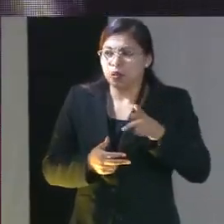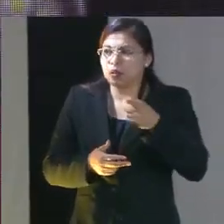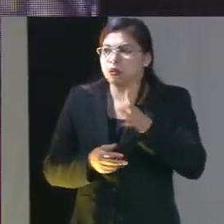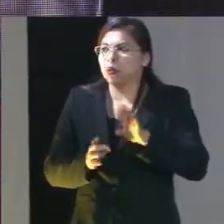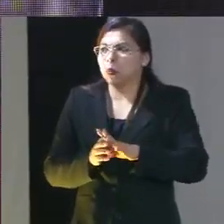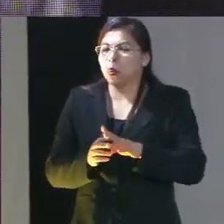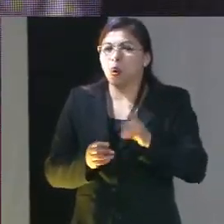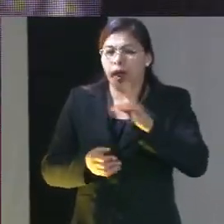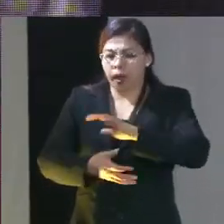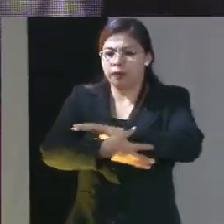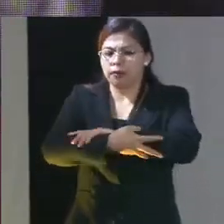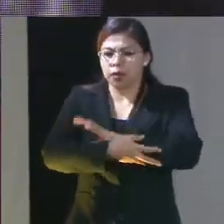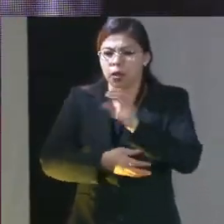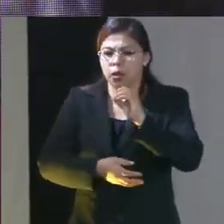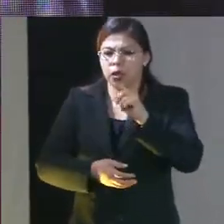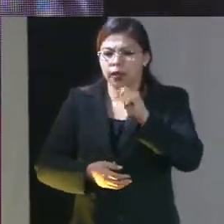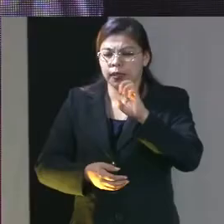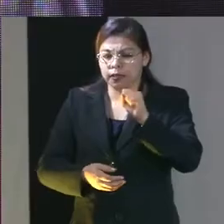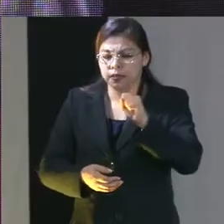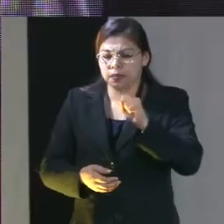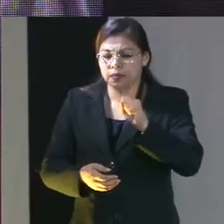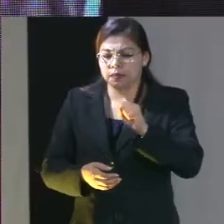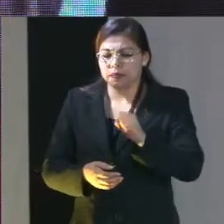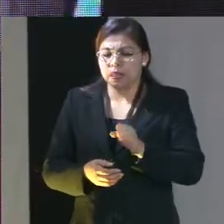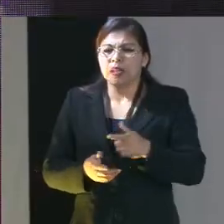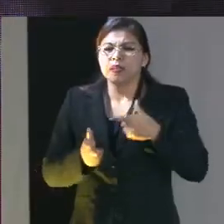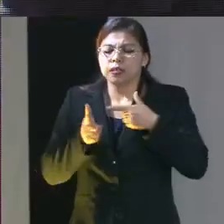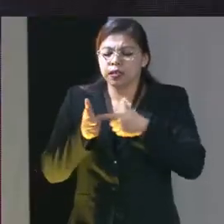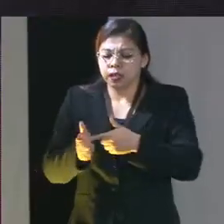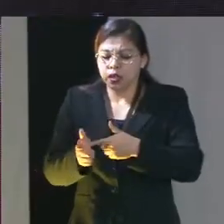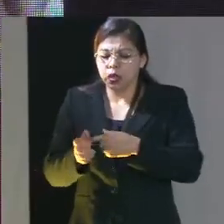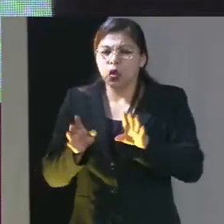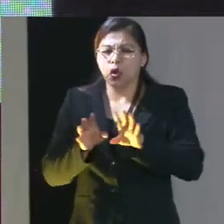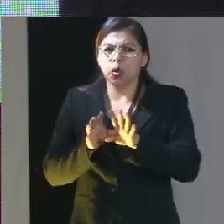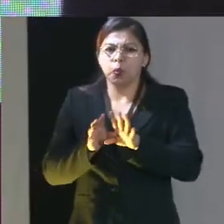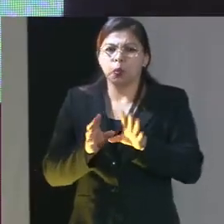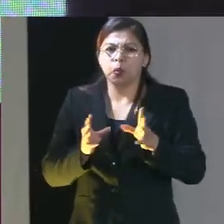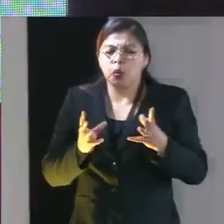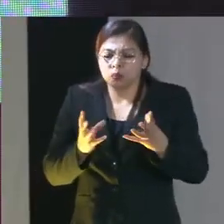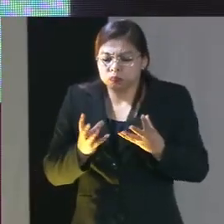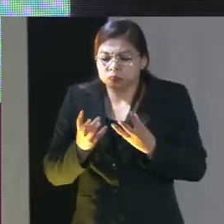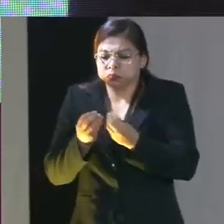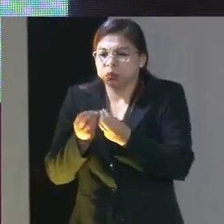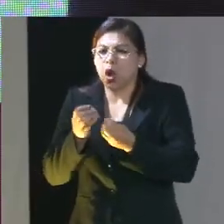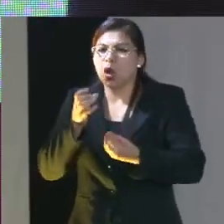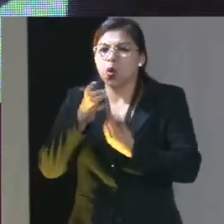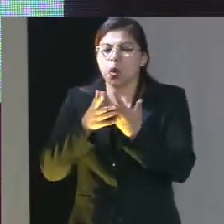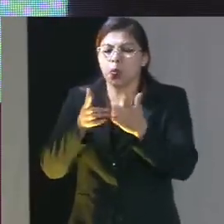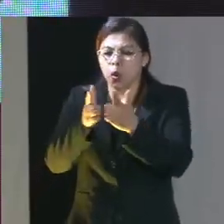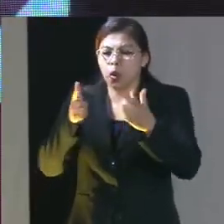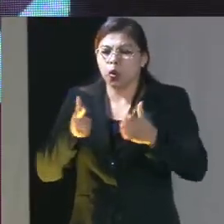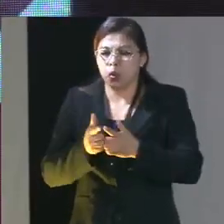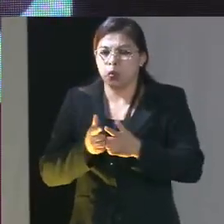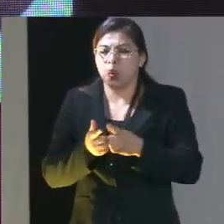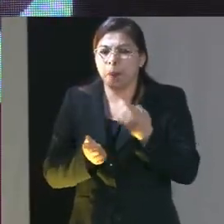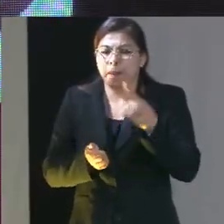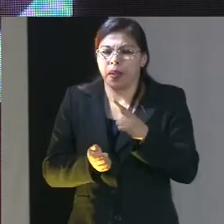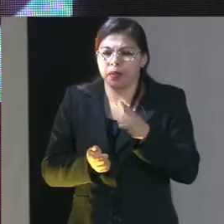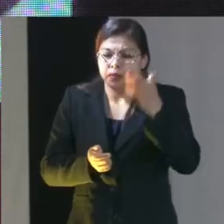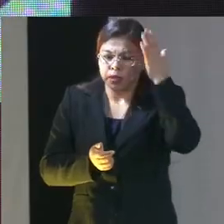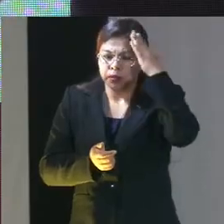Cortés siguieron siendo o se fundieron con el nuevo grupo dominante encabezado por los